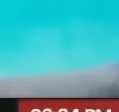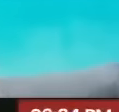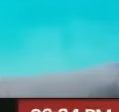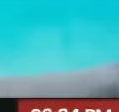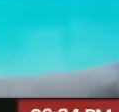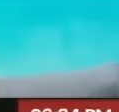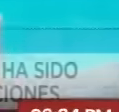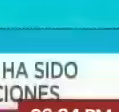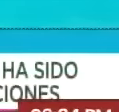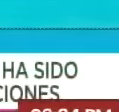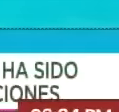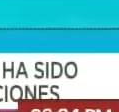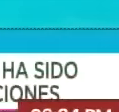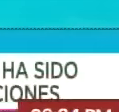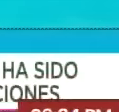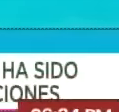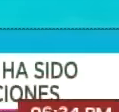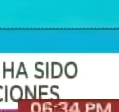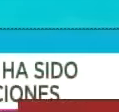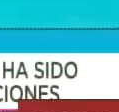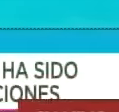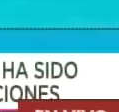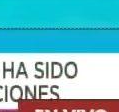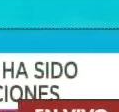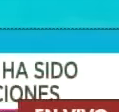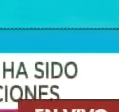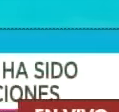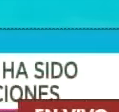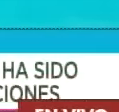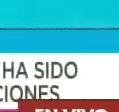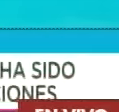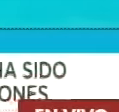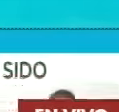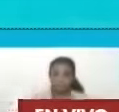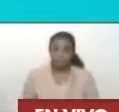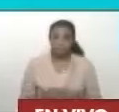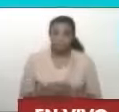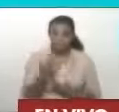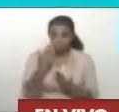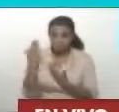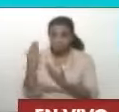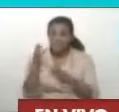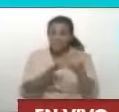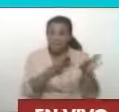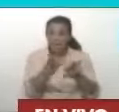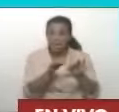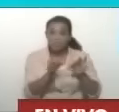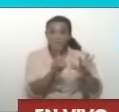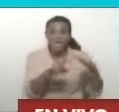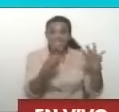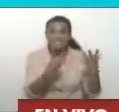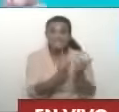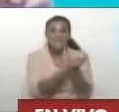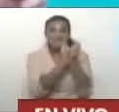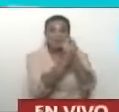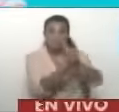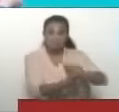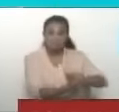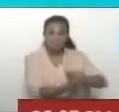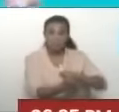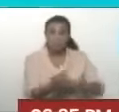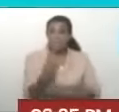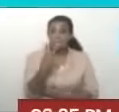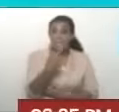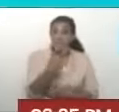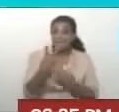la comunicación y la organización de la juventud. Y por eso esta resultante que ha tenido todo este proceso, que haya nacido